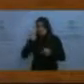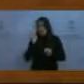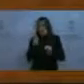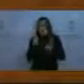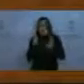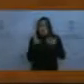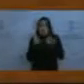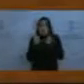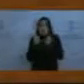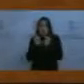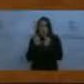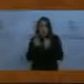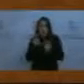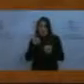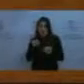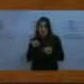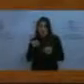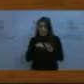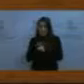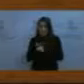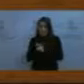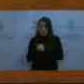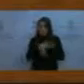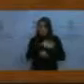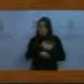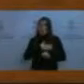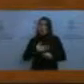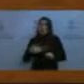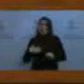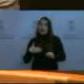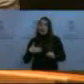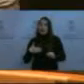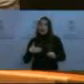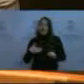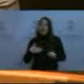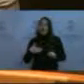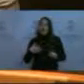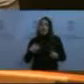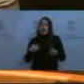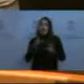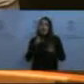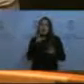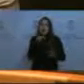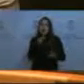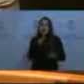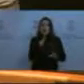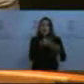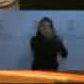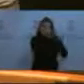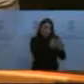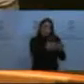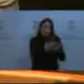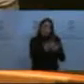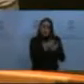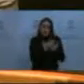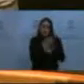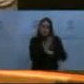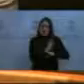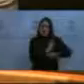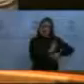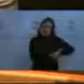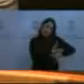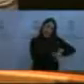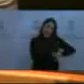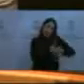misma, de esta situación con su propuesta. Eso es lo que está haciendo con su propuesta usted, que es de izquierdas. Hay